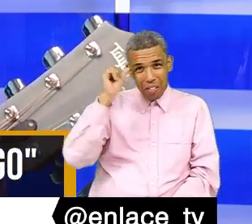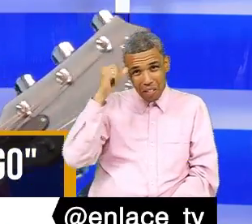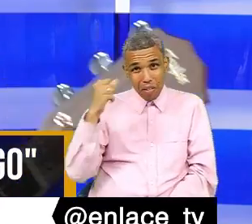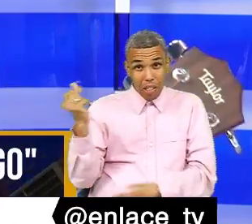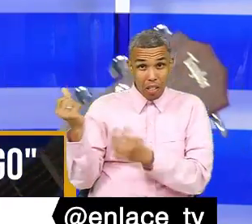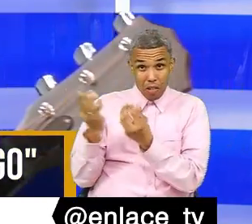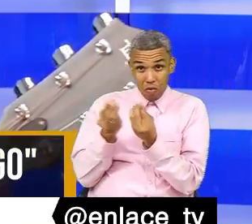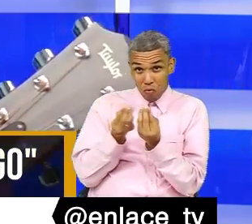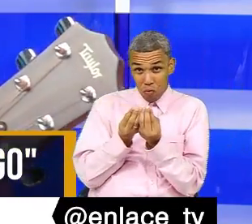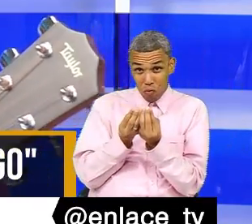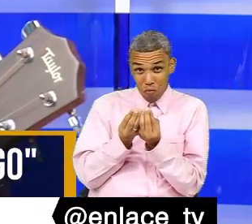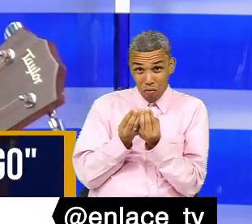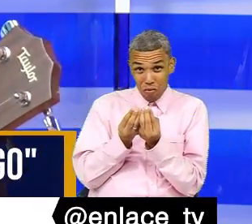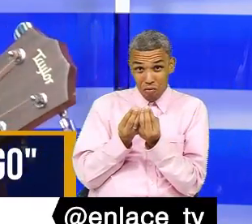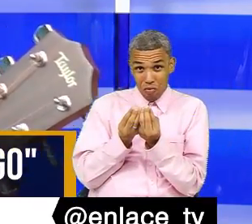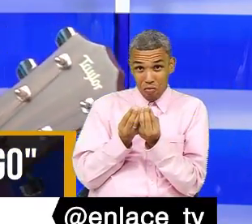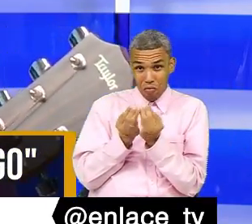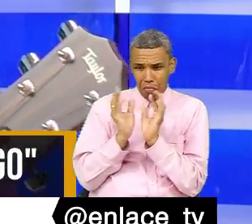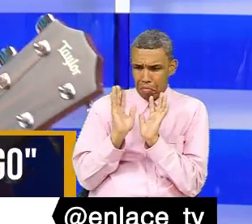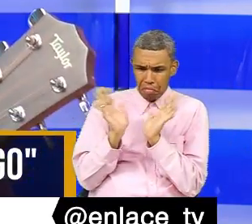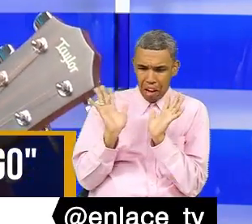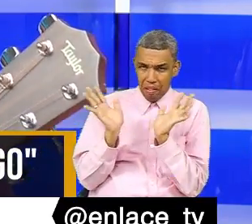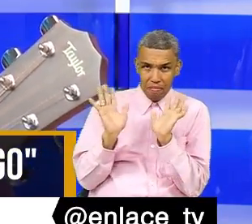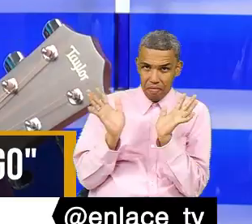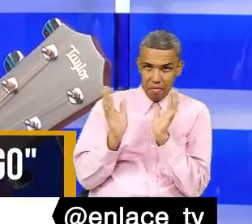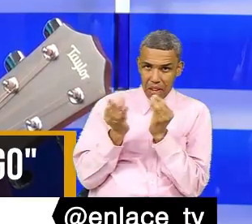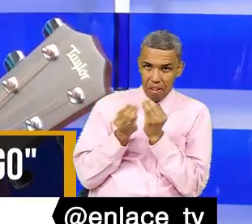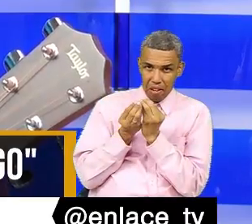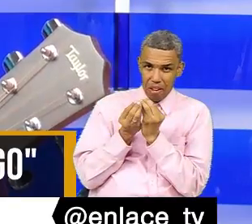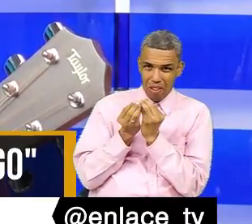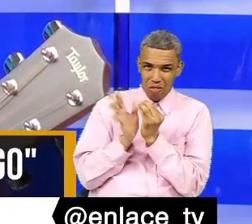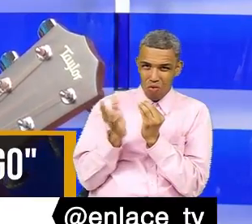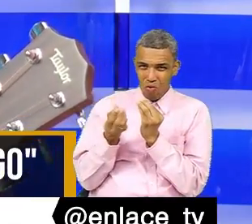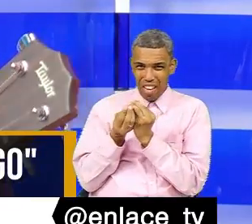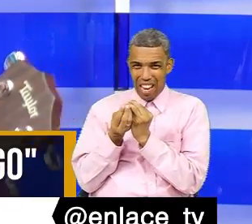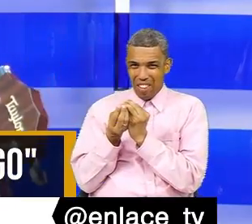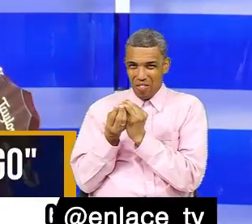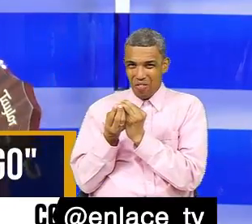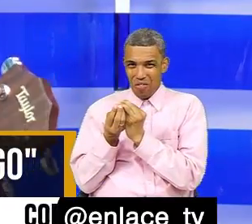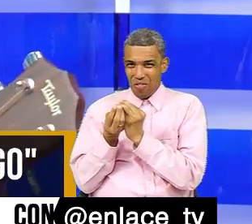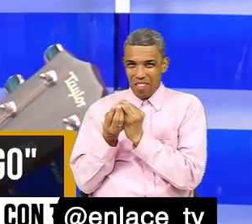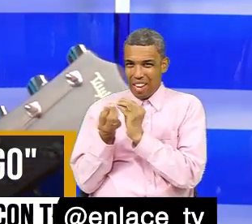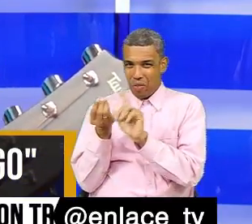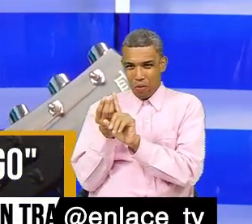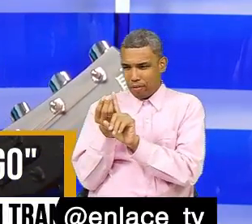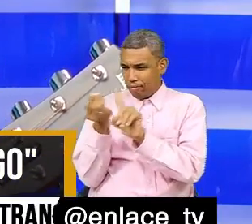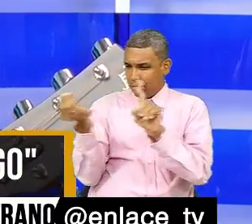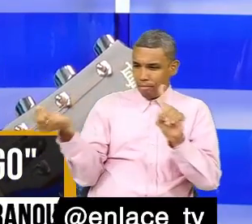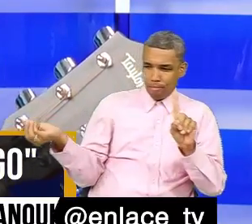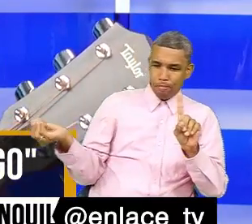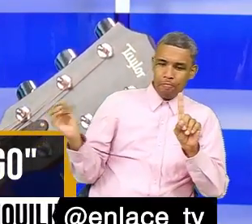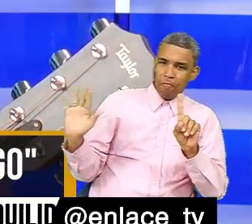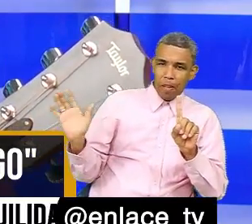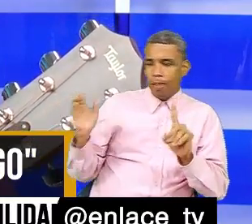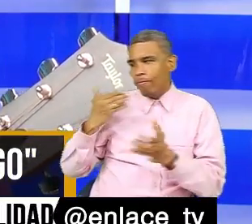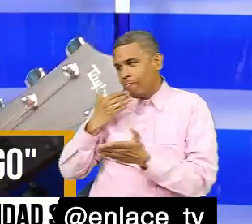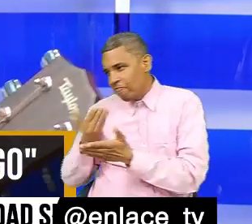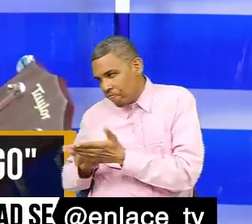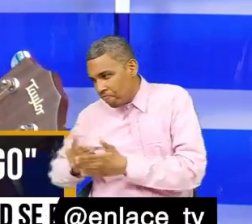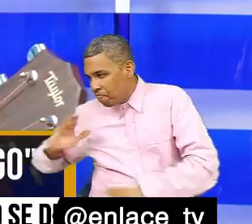dejó todo aquí en Colombia, se fue un año a vivir una experiencia desde cero en Estados Unidos, empezando desde